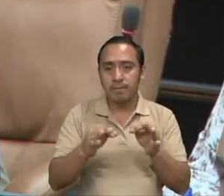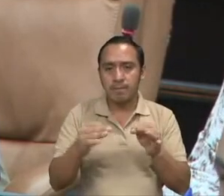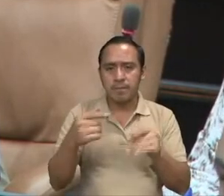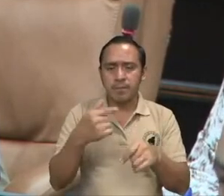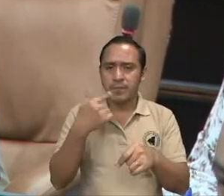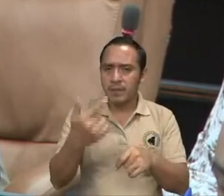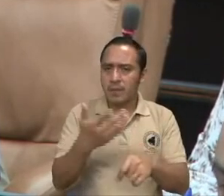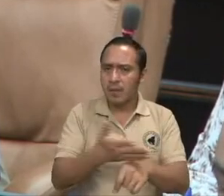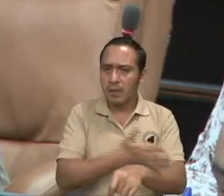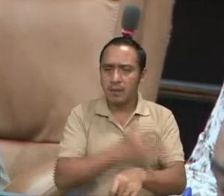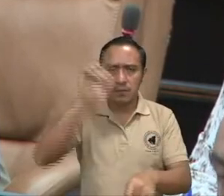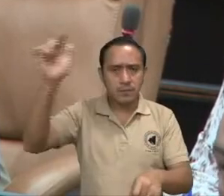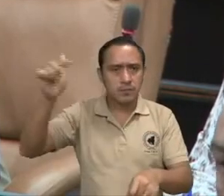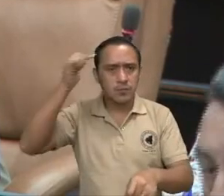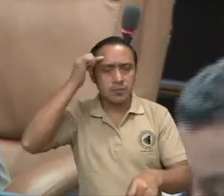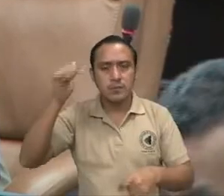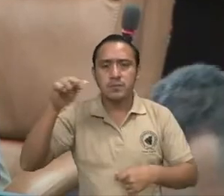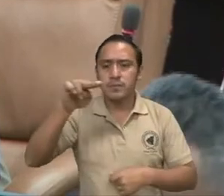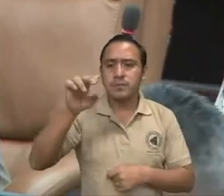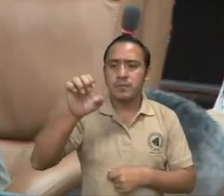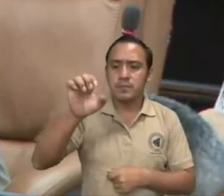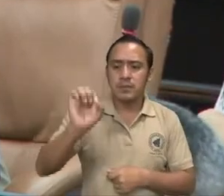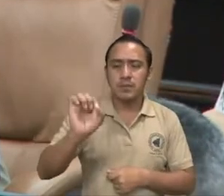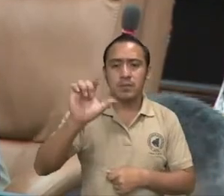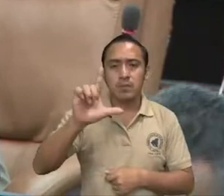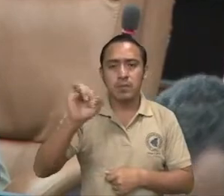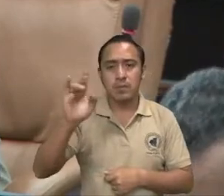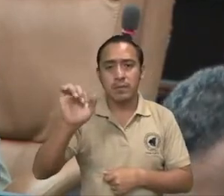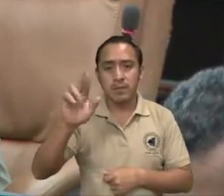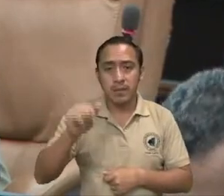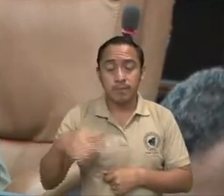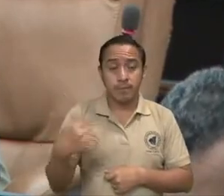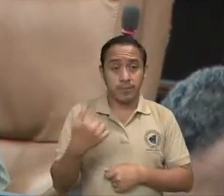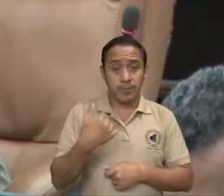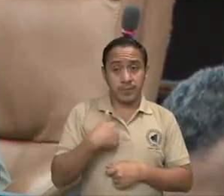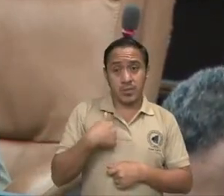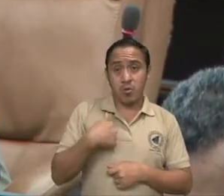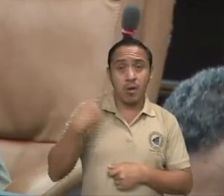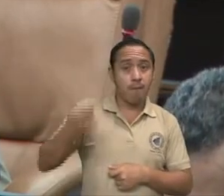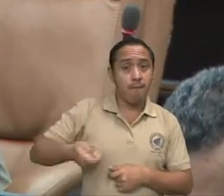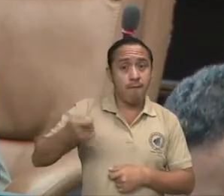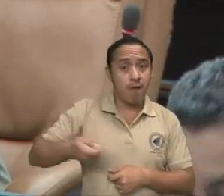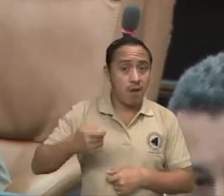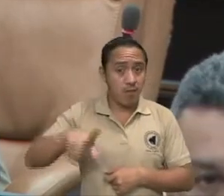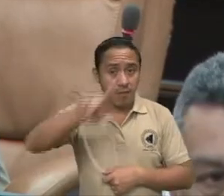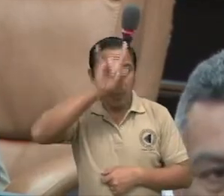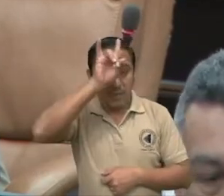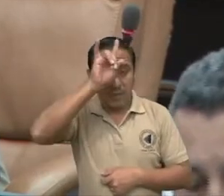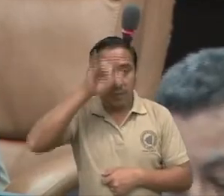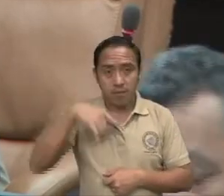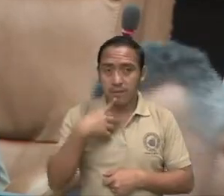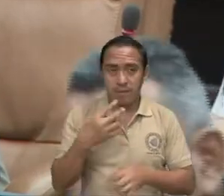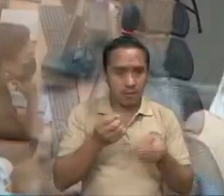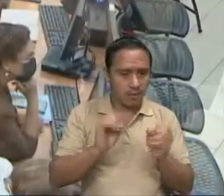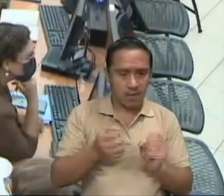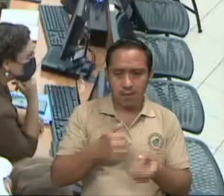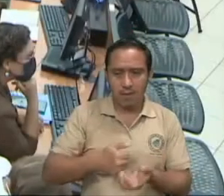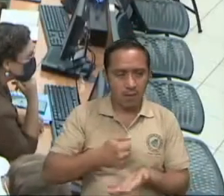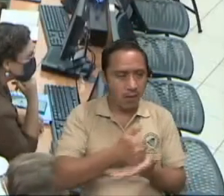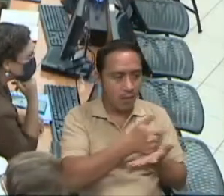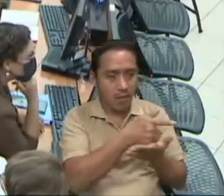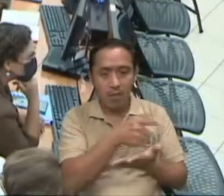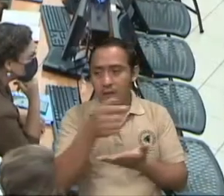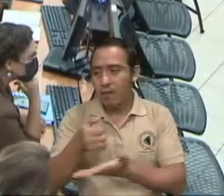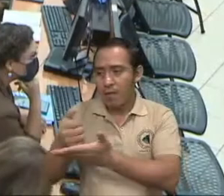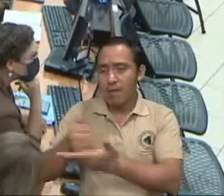gobiernos neoliberales. Aunque yo no estoy aquí como el abogado del diablo, no voy a defender a nadie.